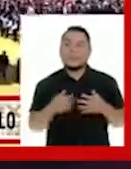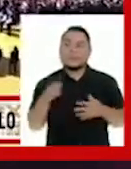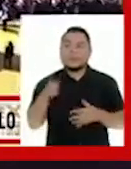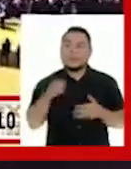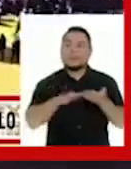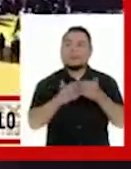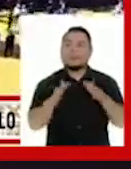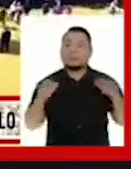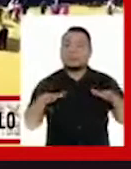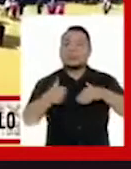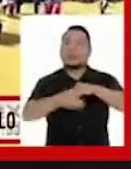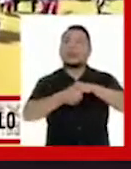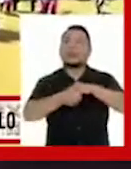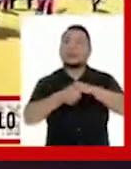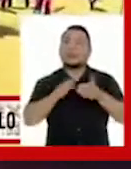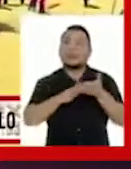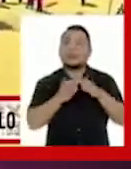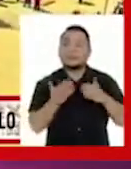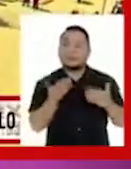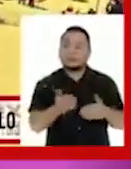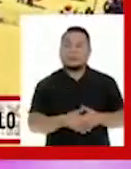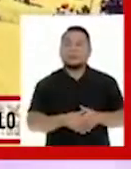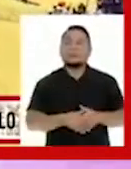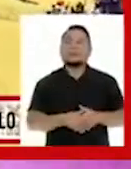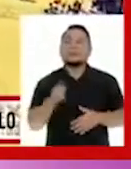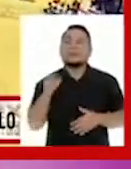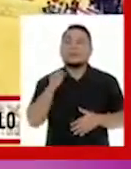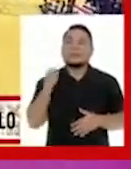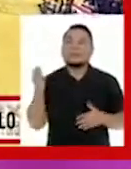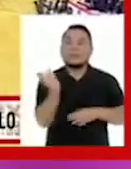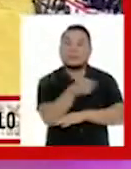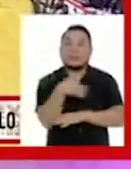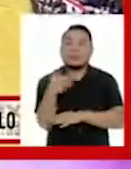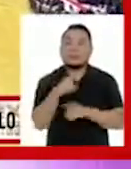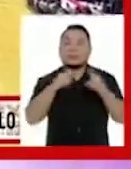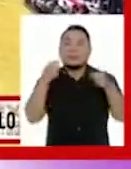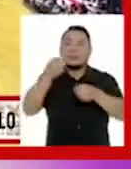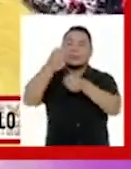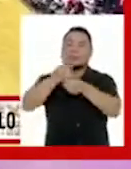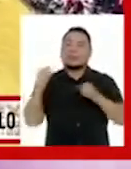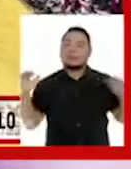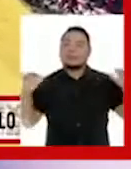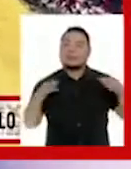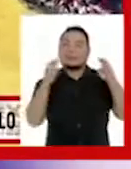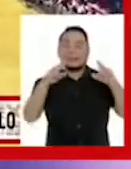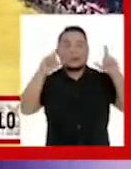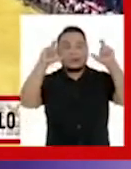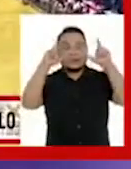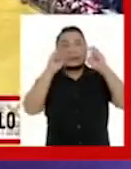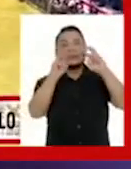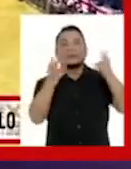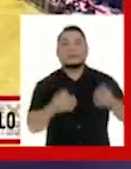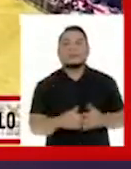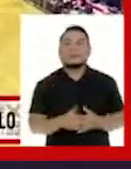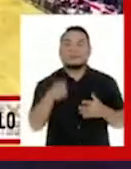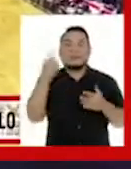en Cajamarca a raíz de un conflicto de una minera inconsulta y contaminante. Hoy día tenemos,